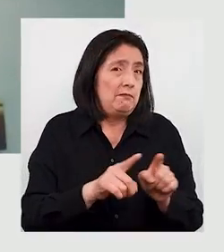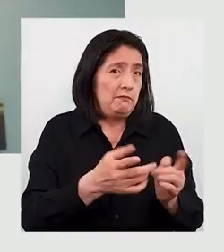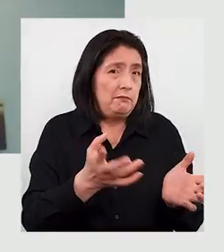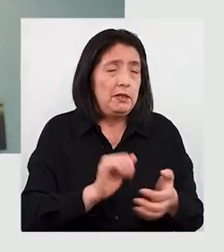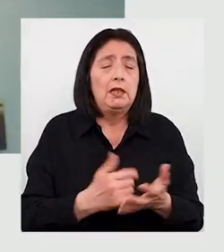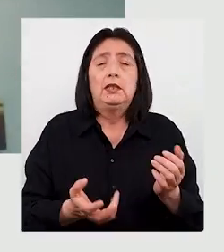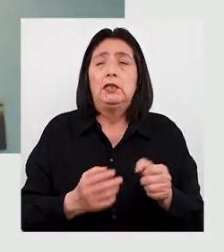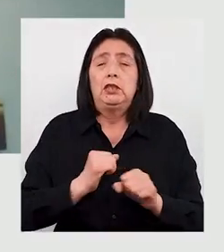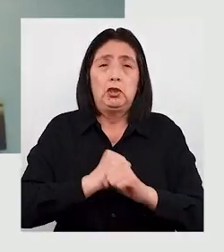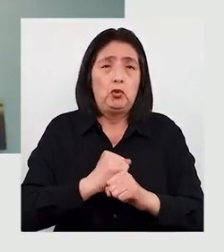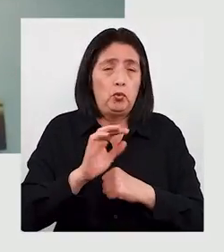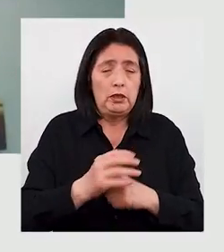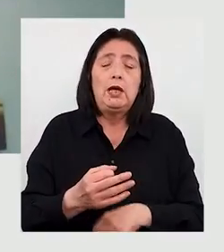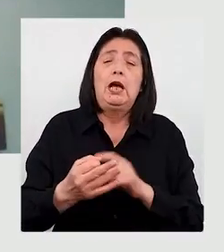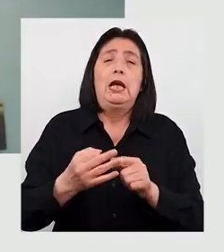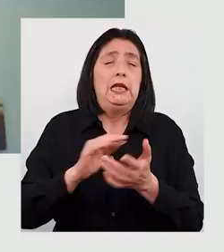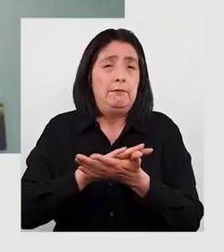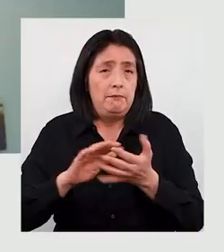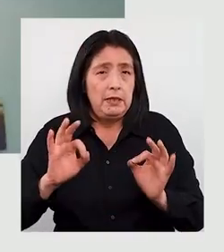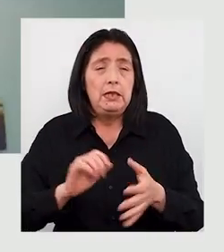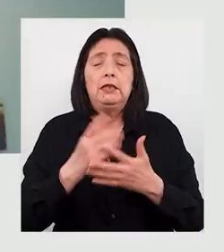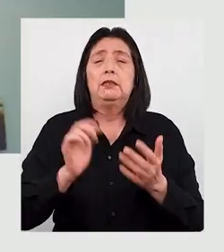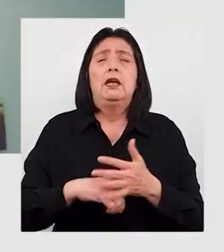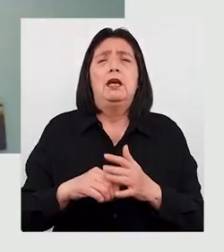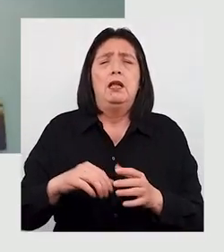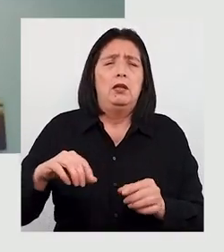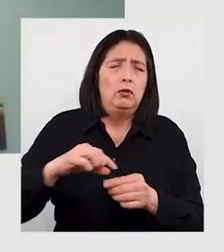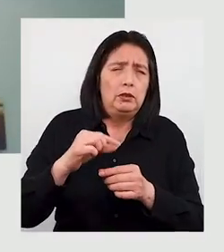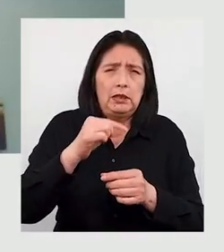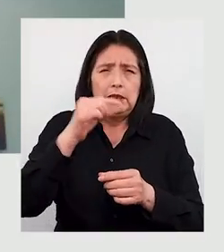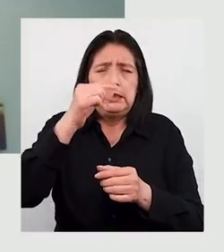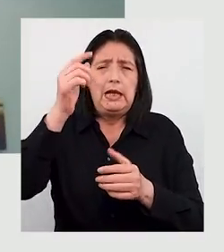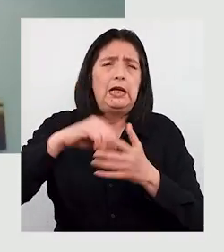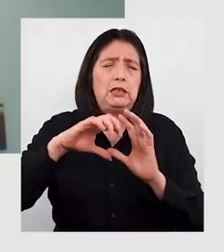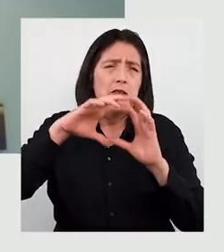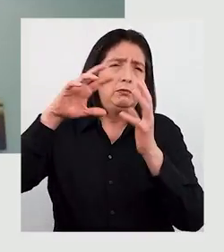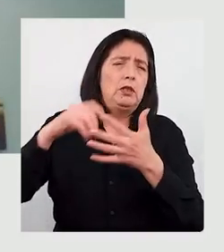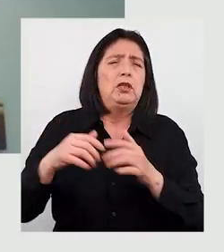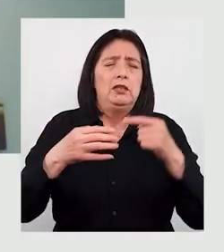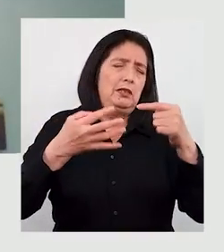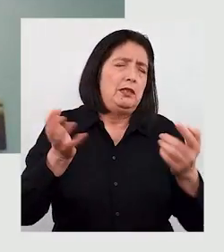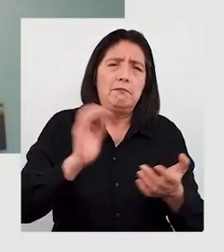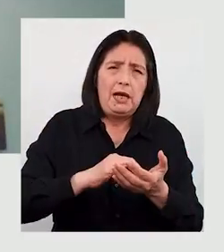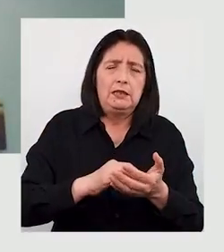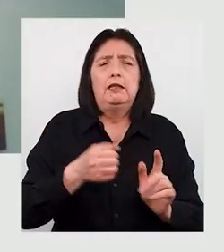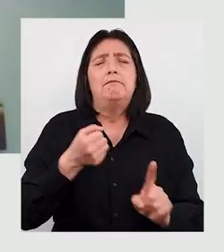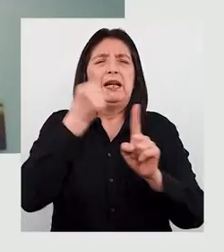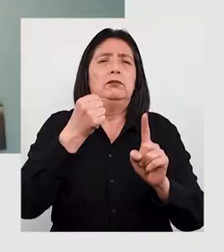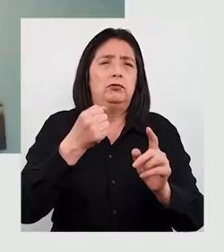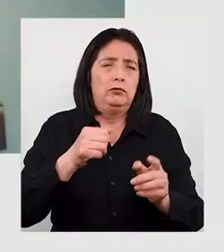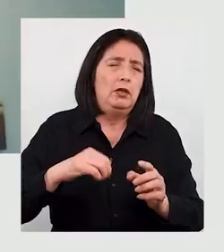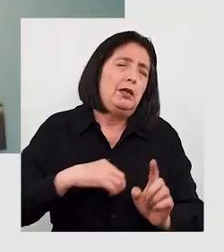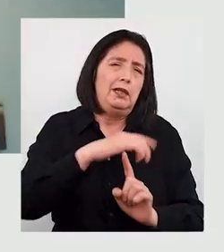también, por supuesto, a seguridad, inocuidad, emisiones de gases de invernadero y otros impactos